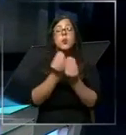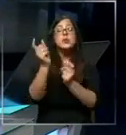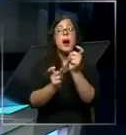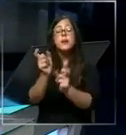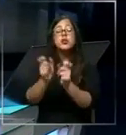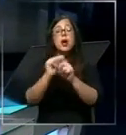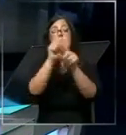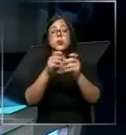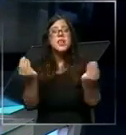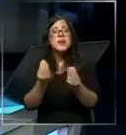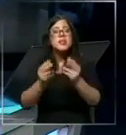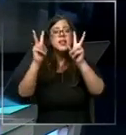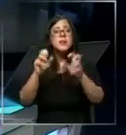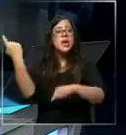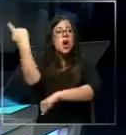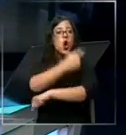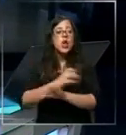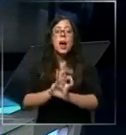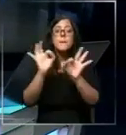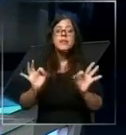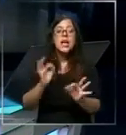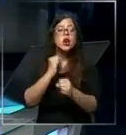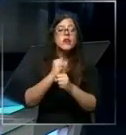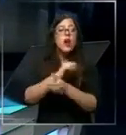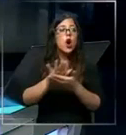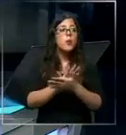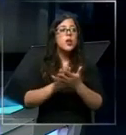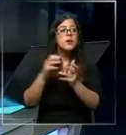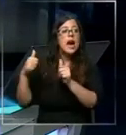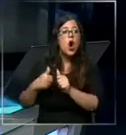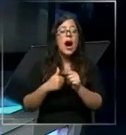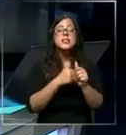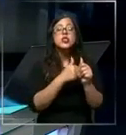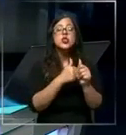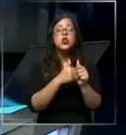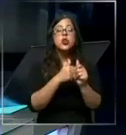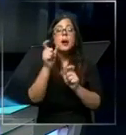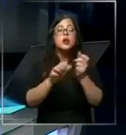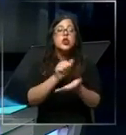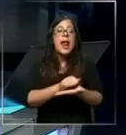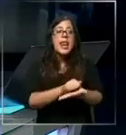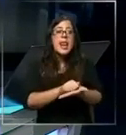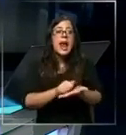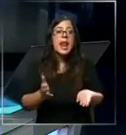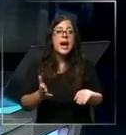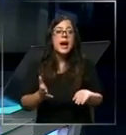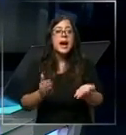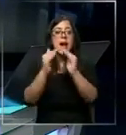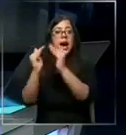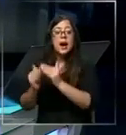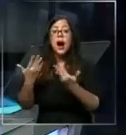qué pasa con las jornadas especiales que contemplan trabajos como el de las asesoras del hogar. Esas dudas las respondemos en la siguiente